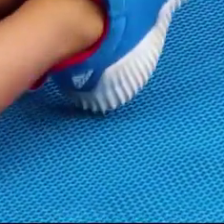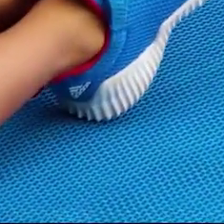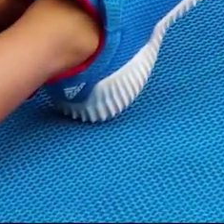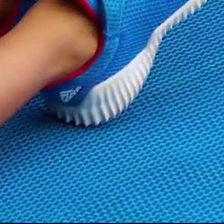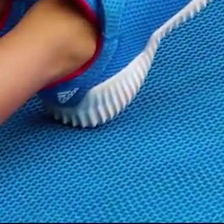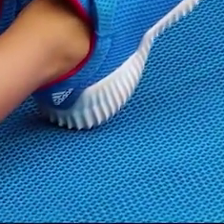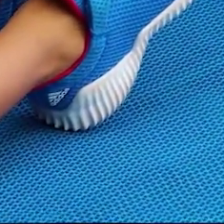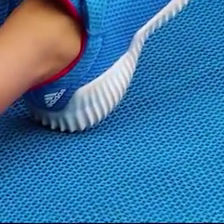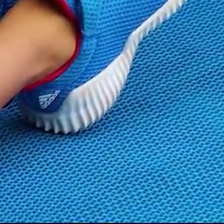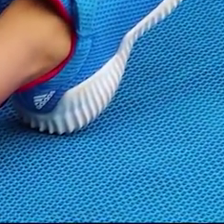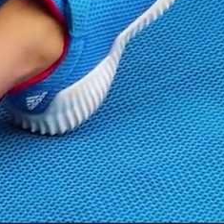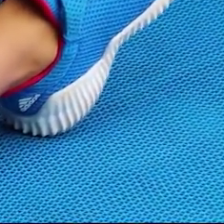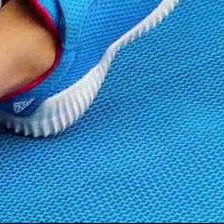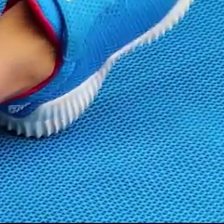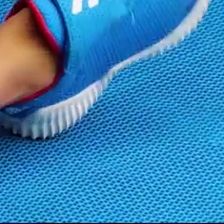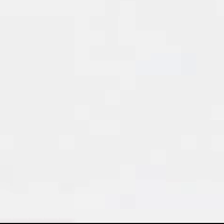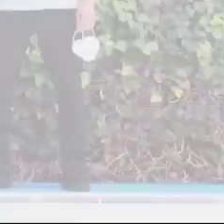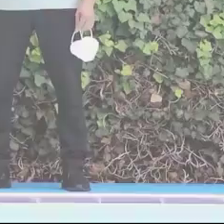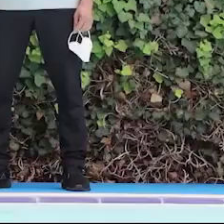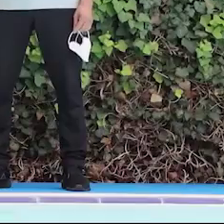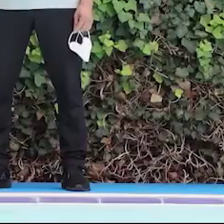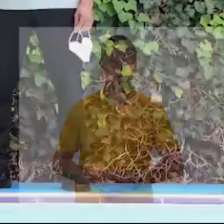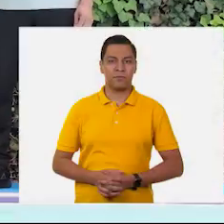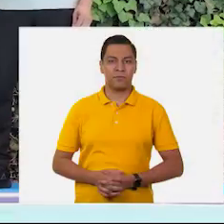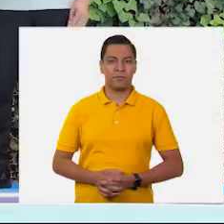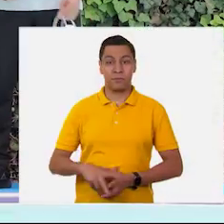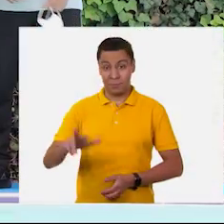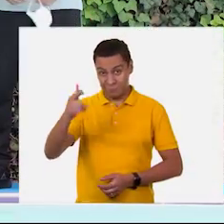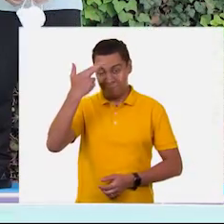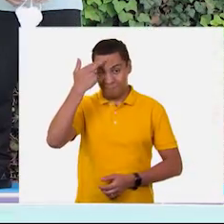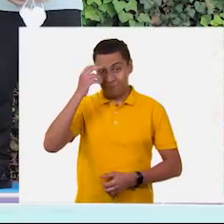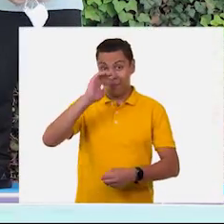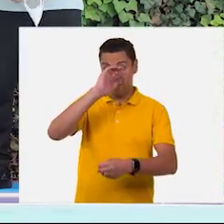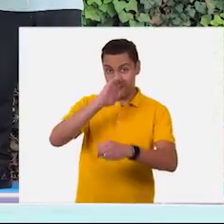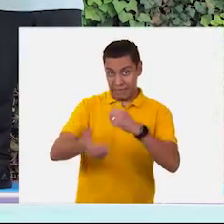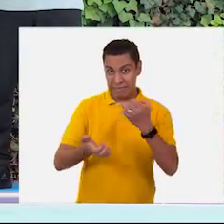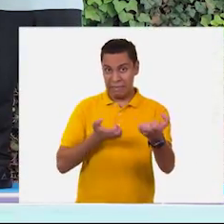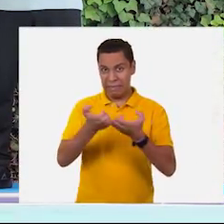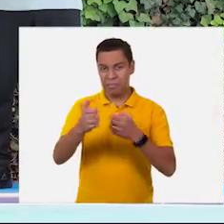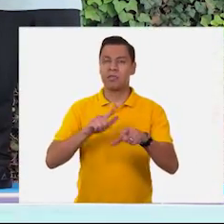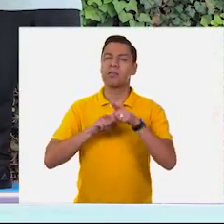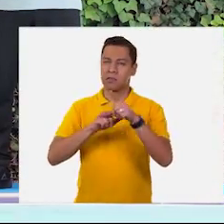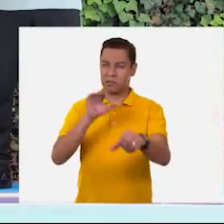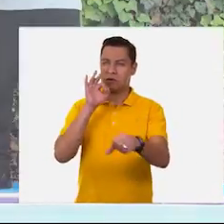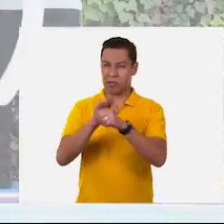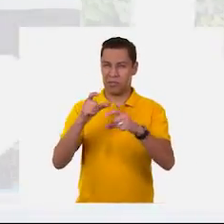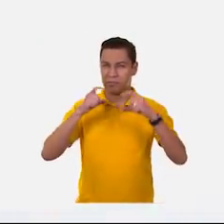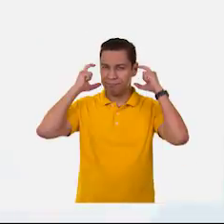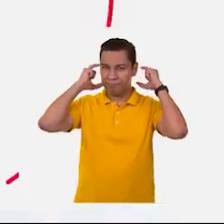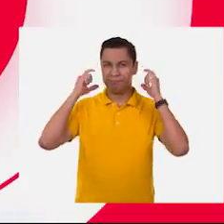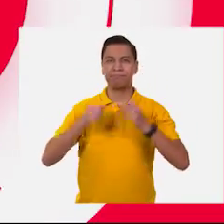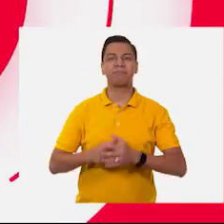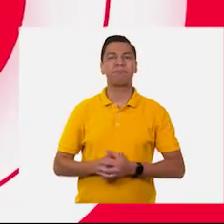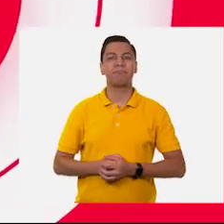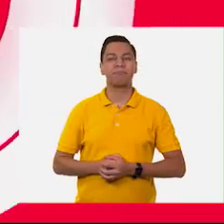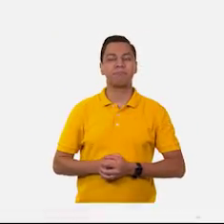tres. Muy bien, Yair, bien hecho. Recuerda, al terminar la activación, no olvides la protección.